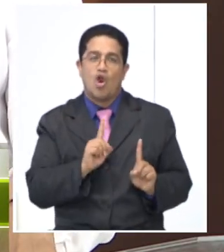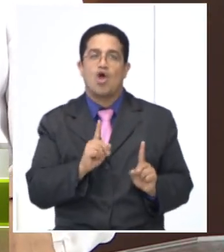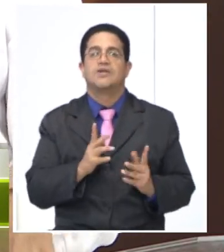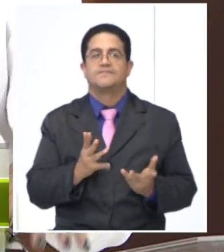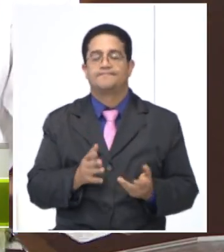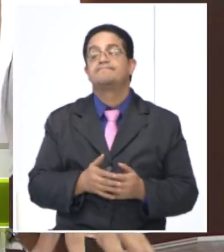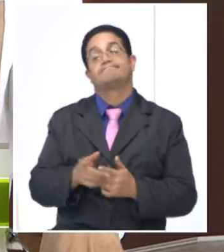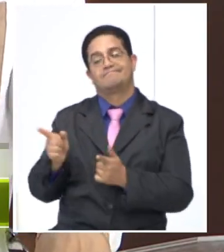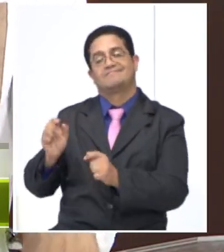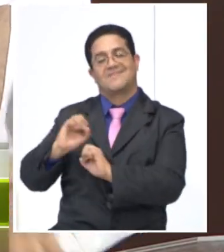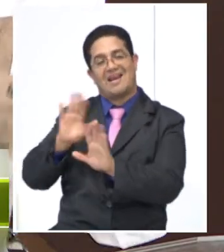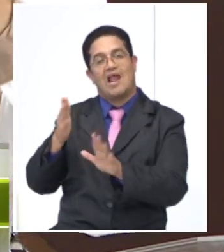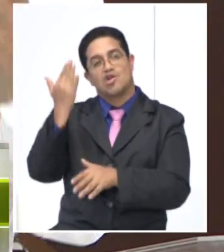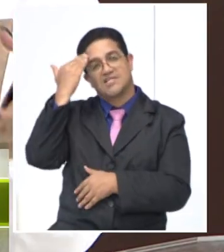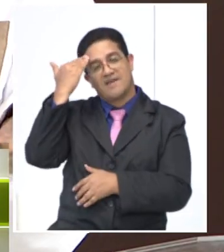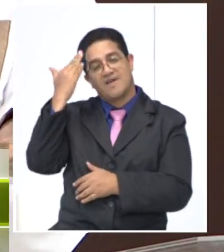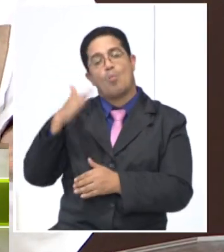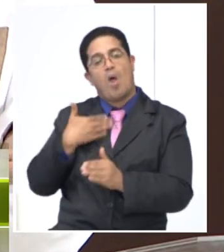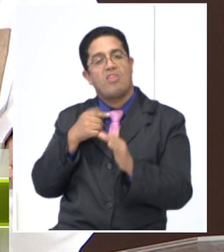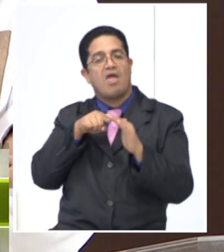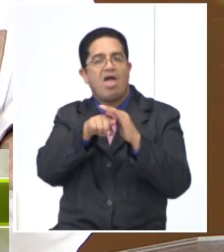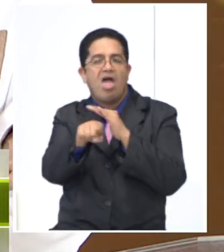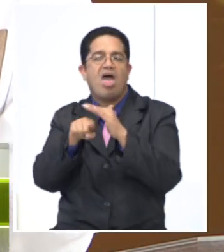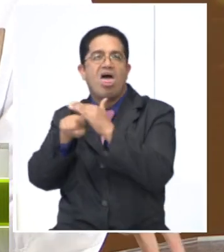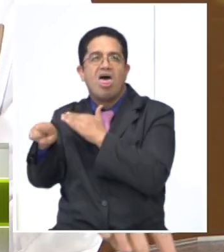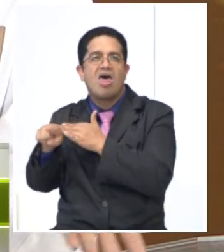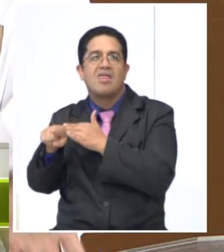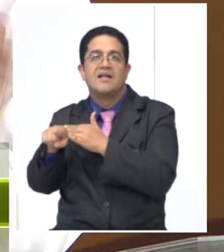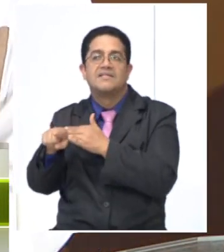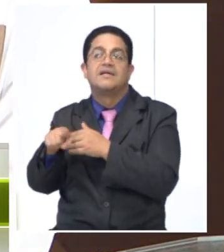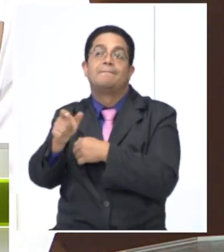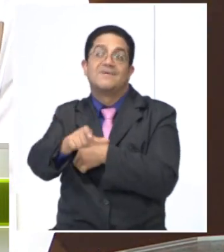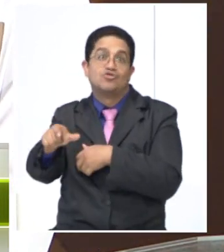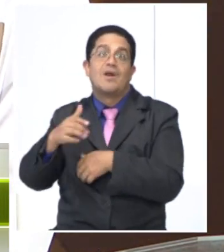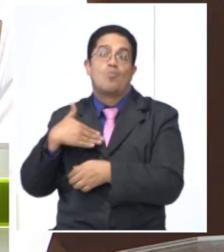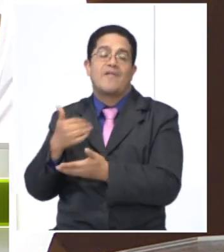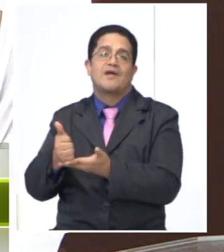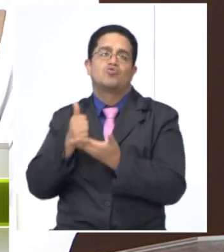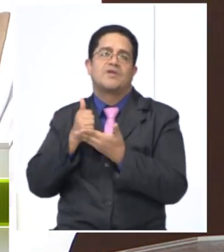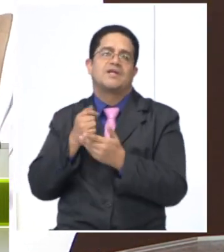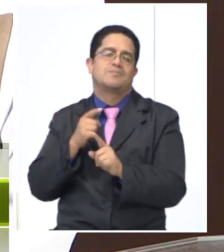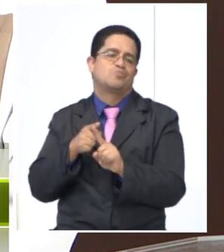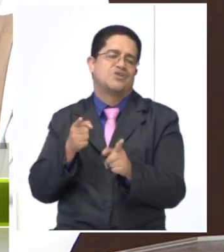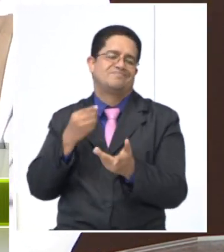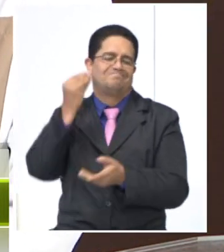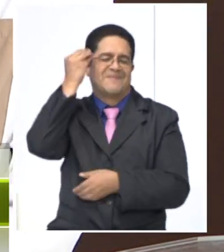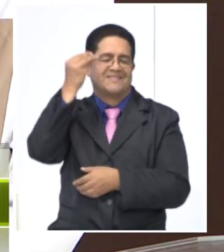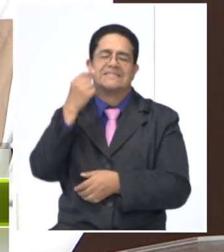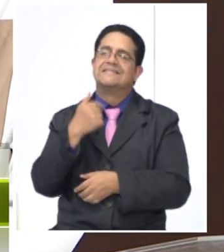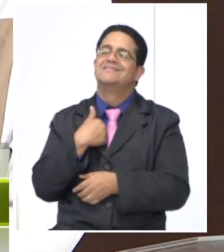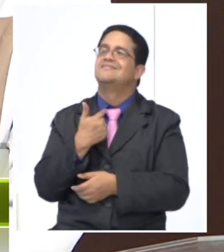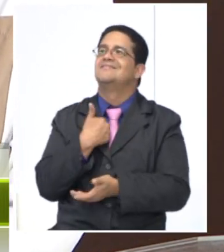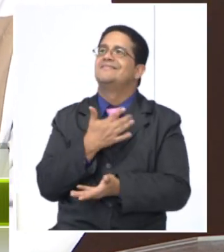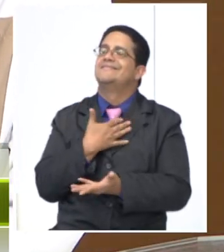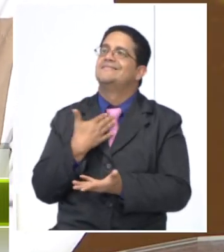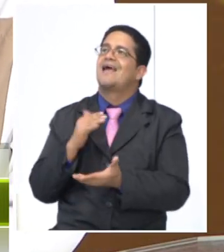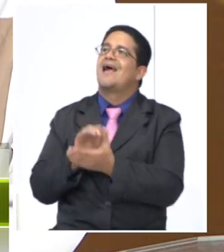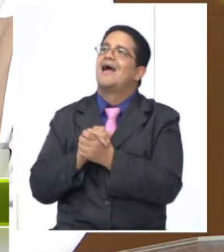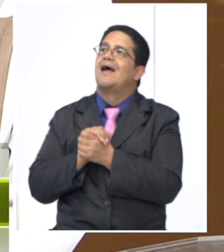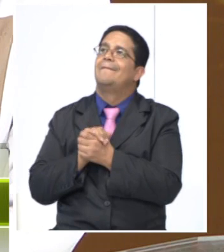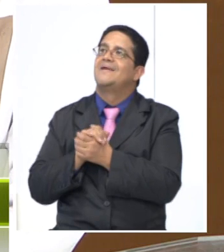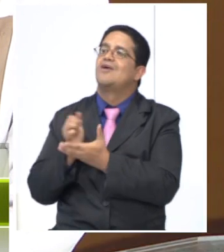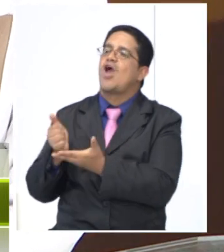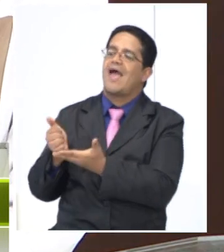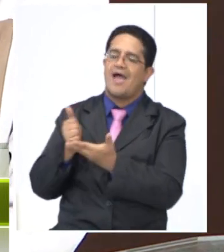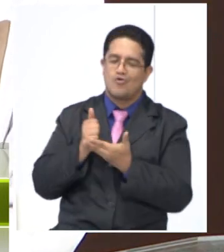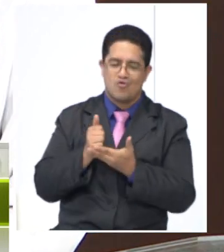podemos acudir a las instancias incluso que nos pueden ayudar, porque a veces decimos, bueno, es que me gustaría que mi amigo me ayudara a